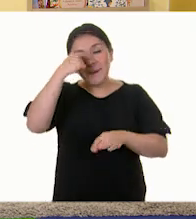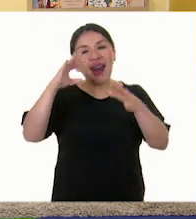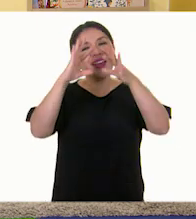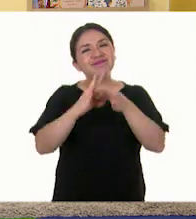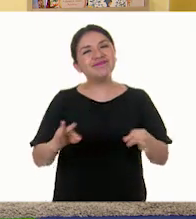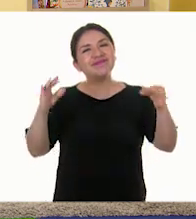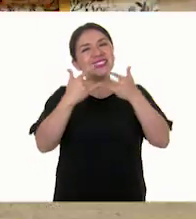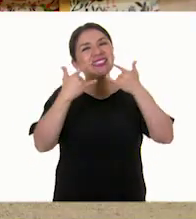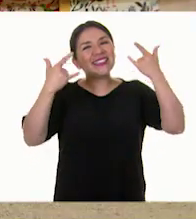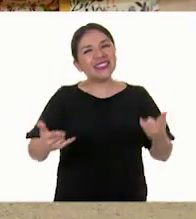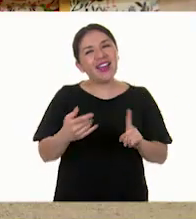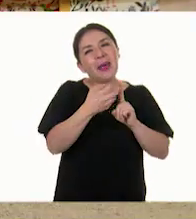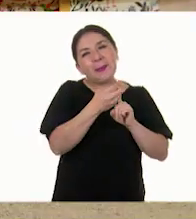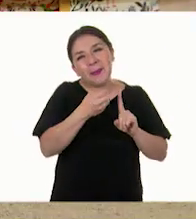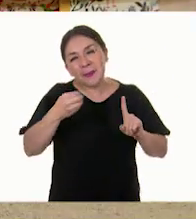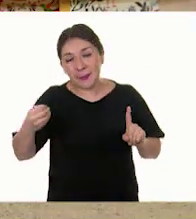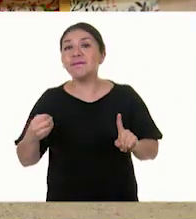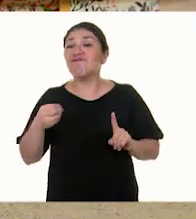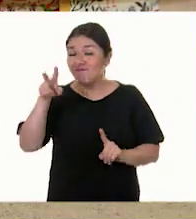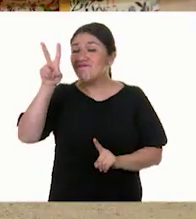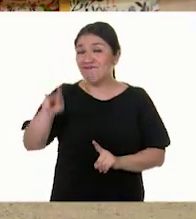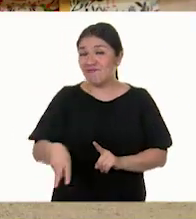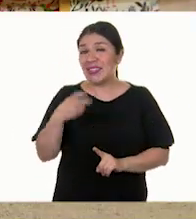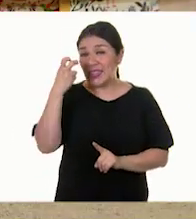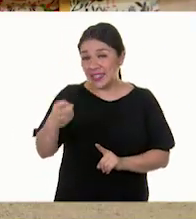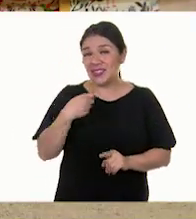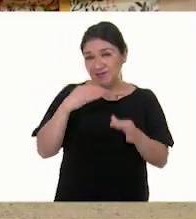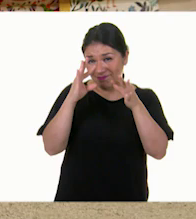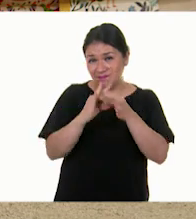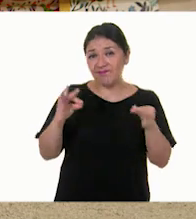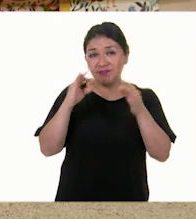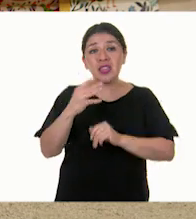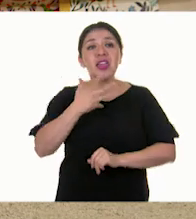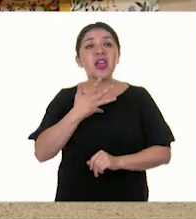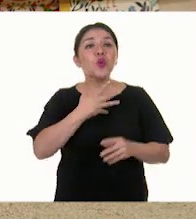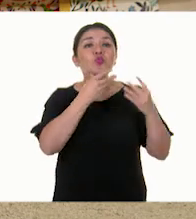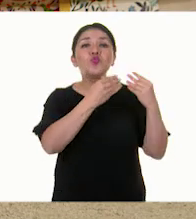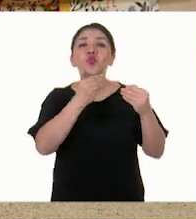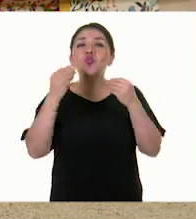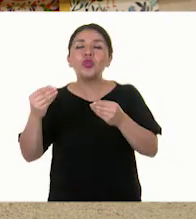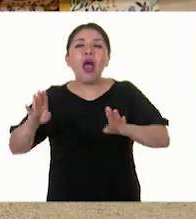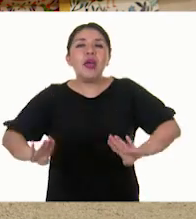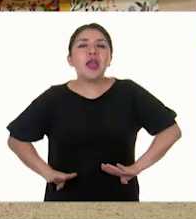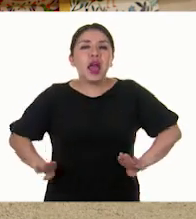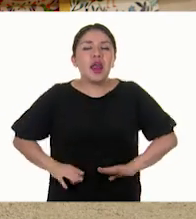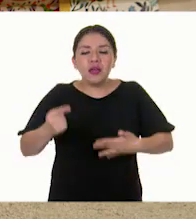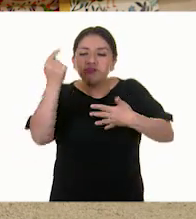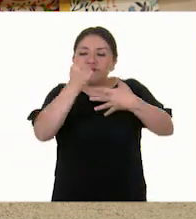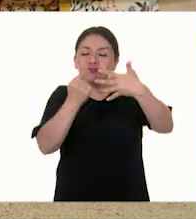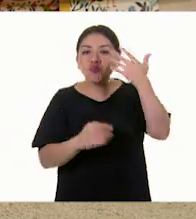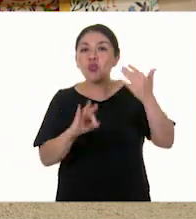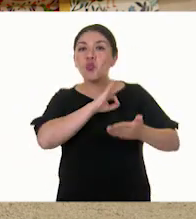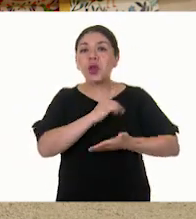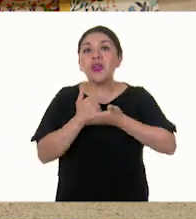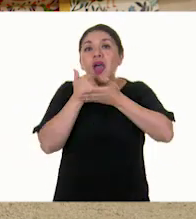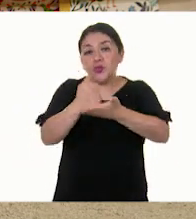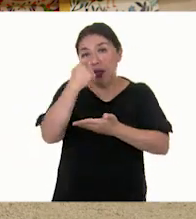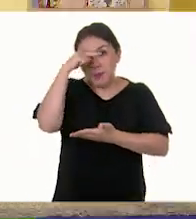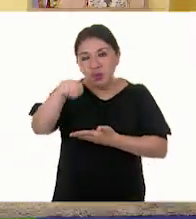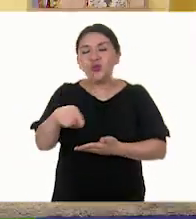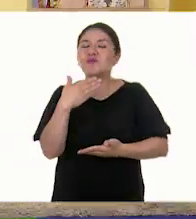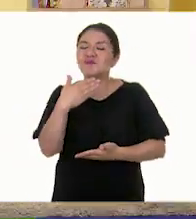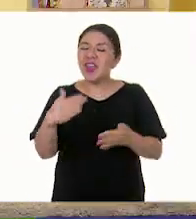contar cuentos. Claro, Adriana, y como ya lo platicamos, existen muchas condiciones que nos pueden ayudar en esa